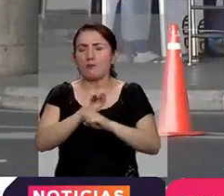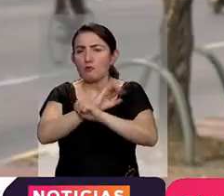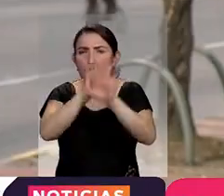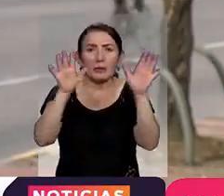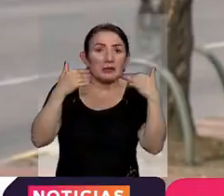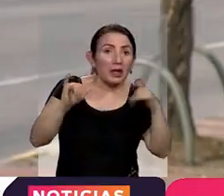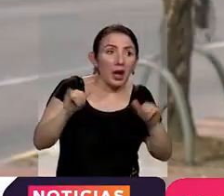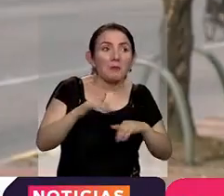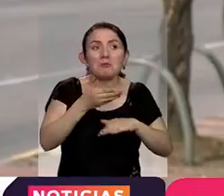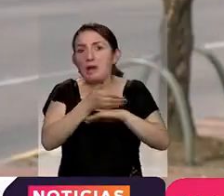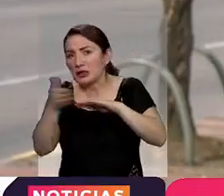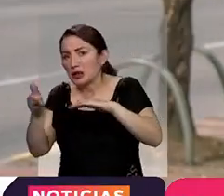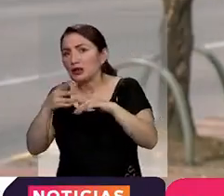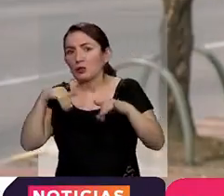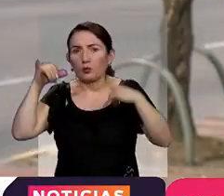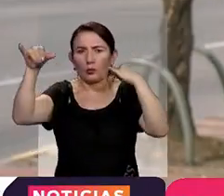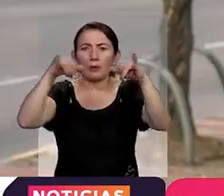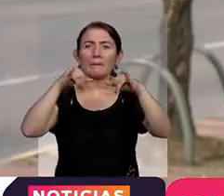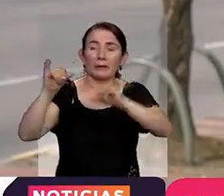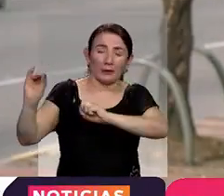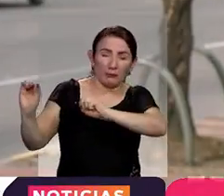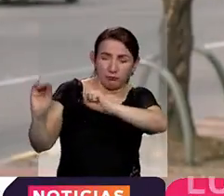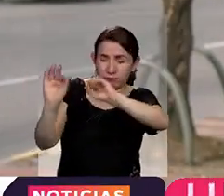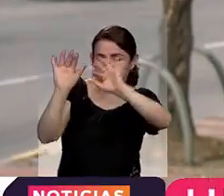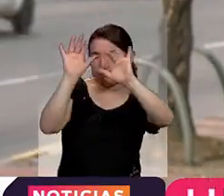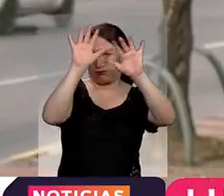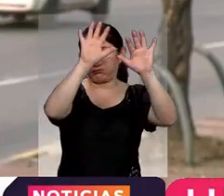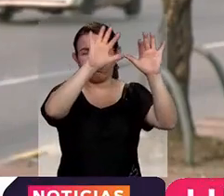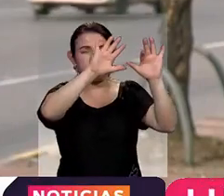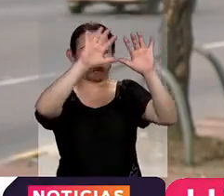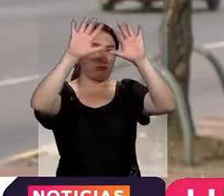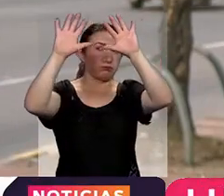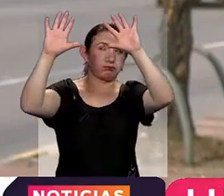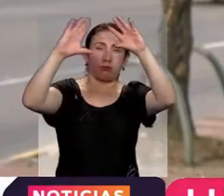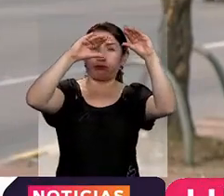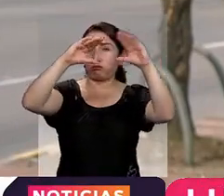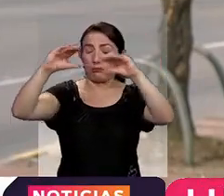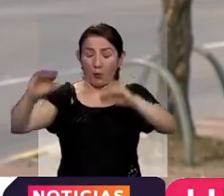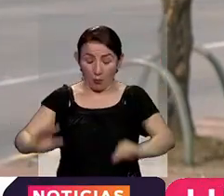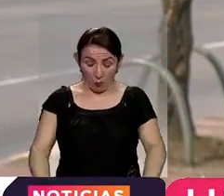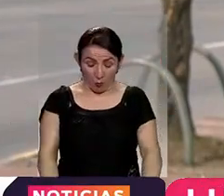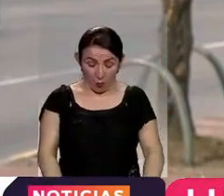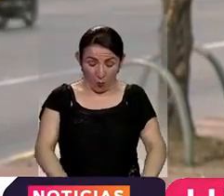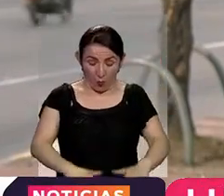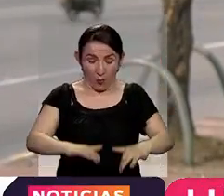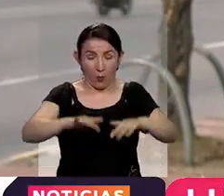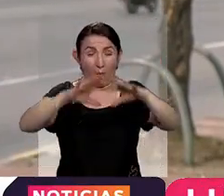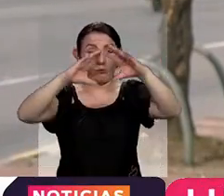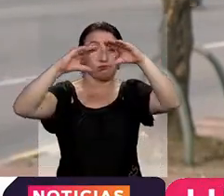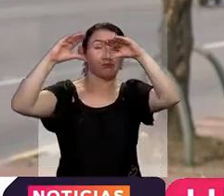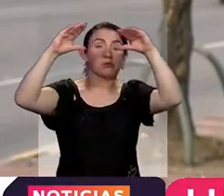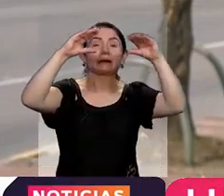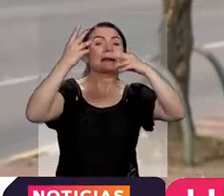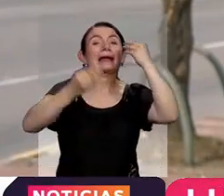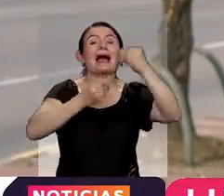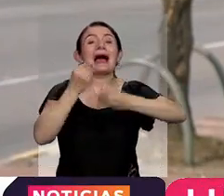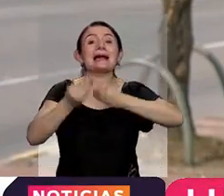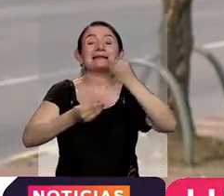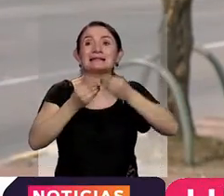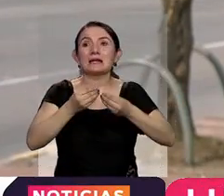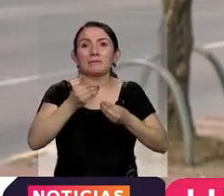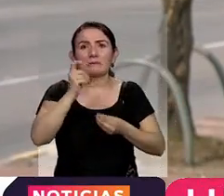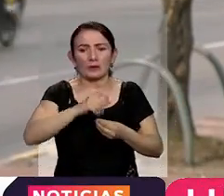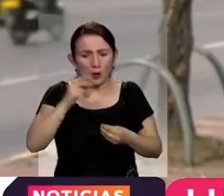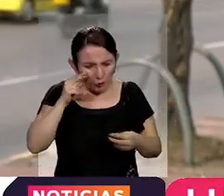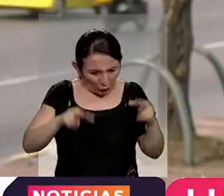mañana. Sale una niebla muy sabanera del piso. Eso ocasiona que literalmente no